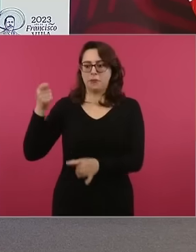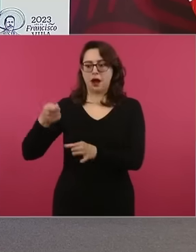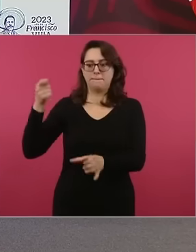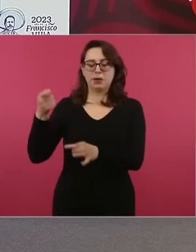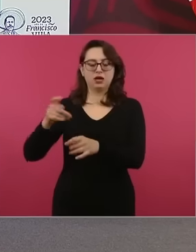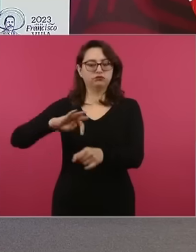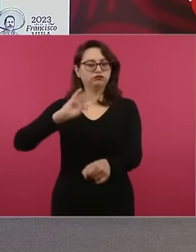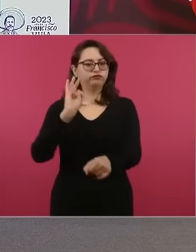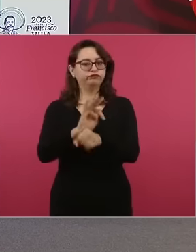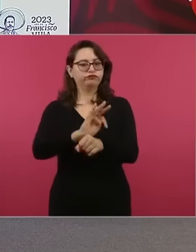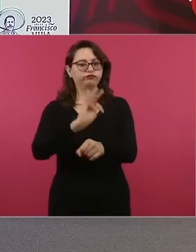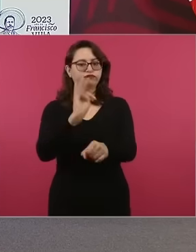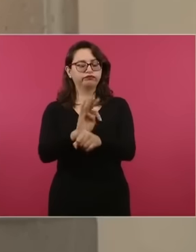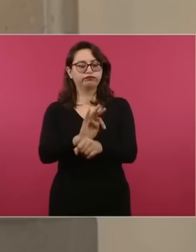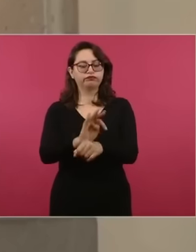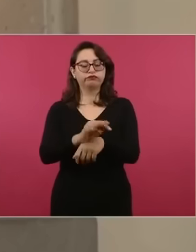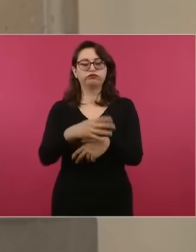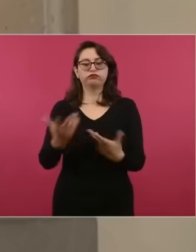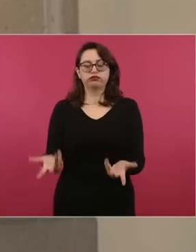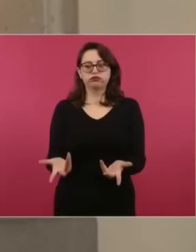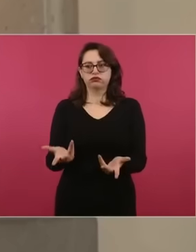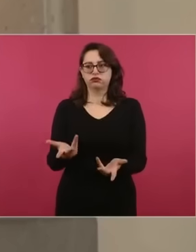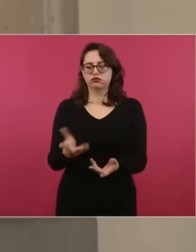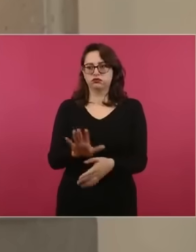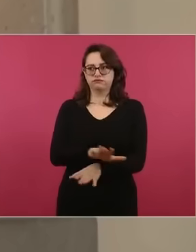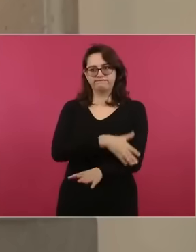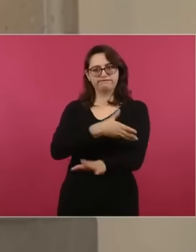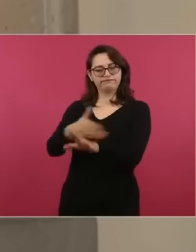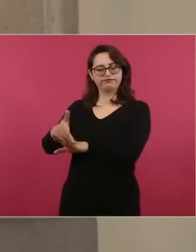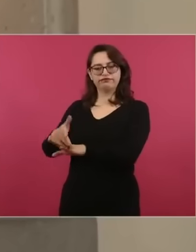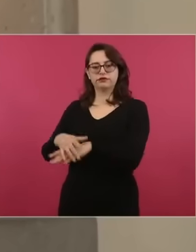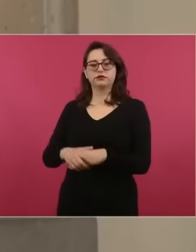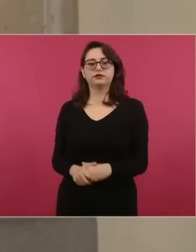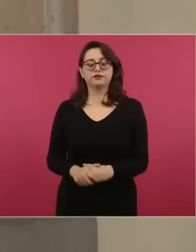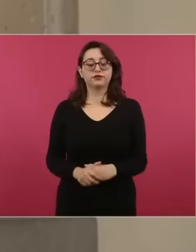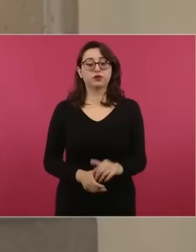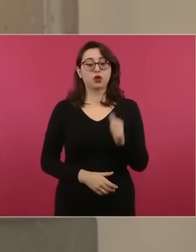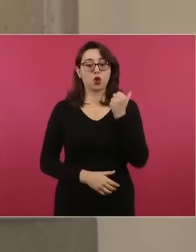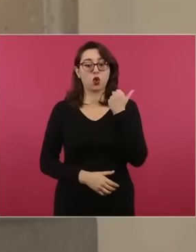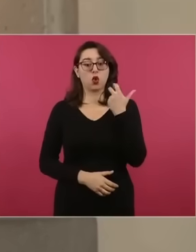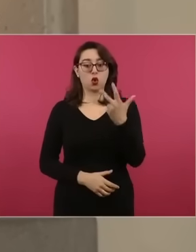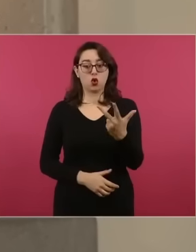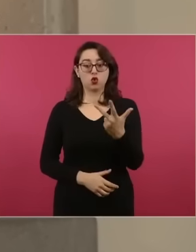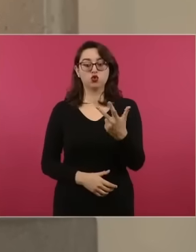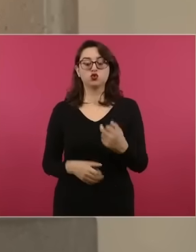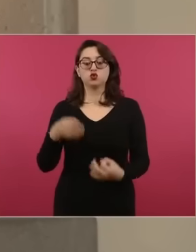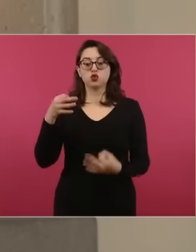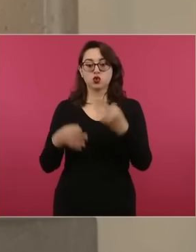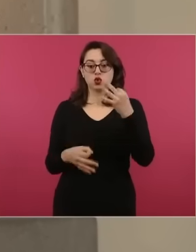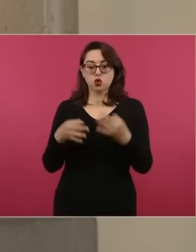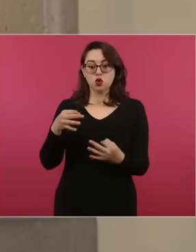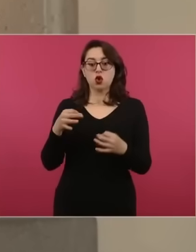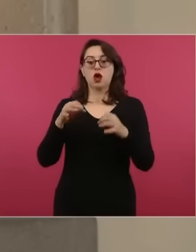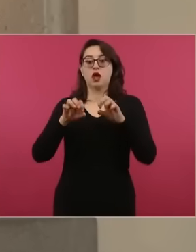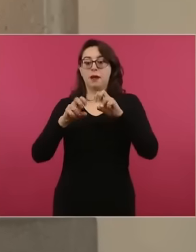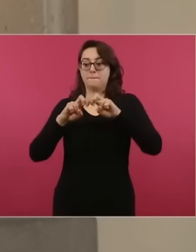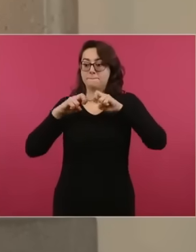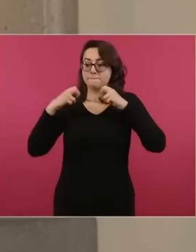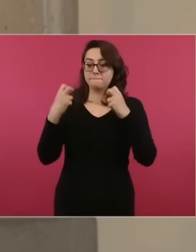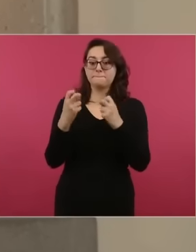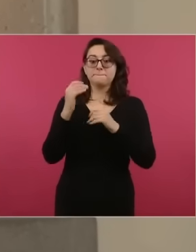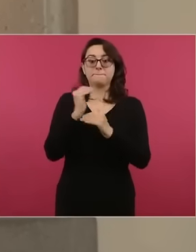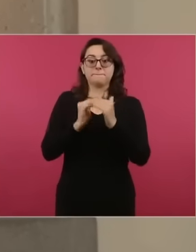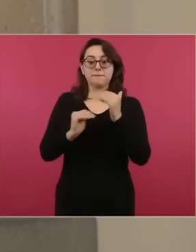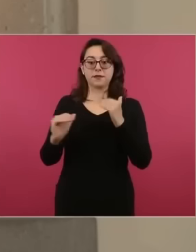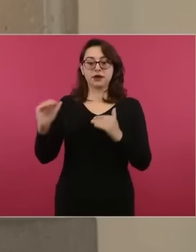favorablemente por el tribunal de alzada ocho casos de magistrados y jueces que